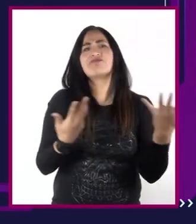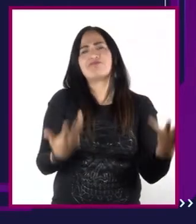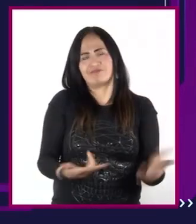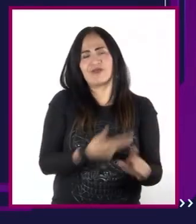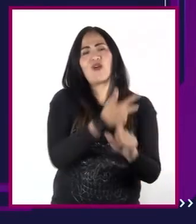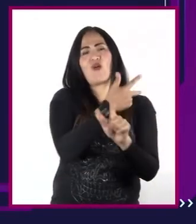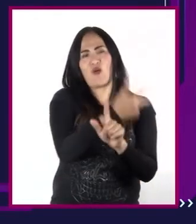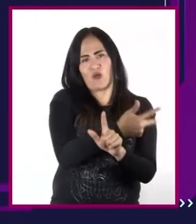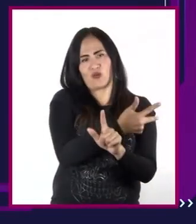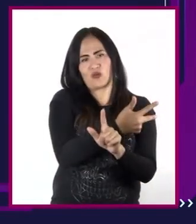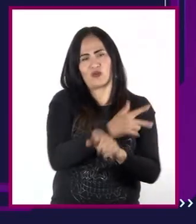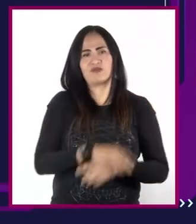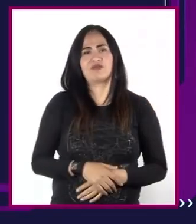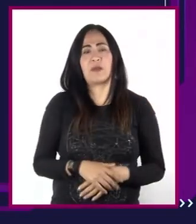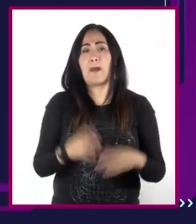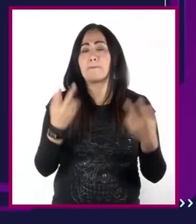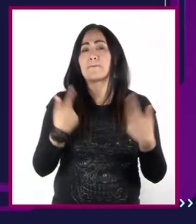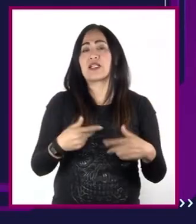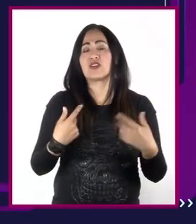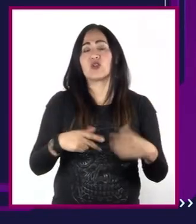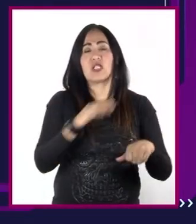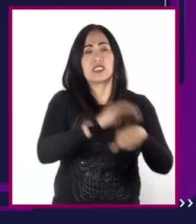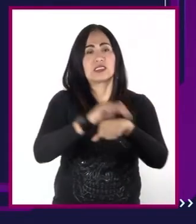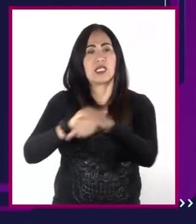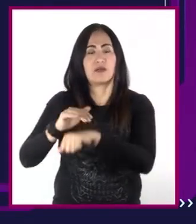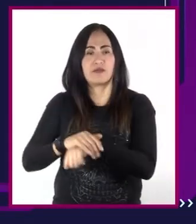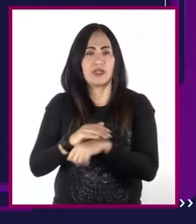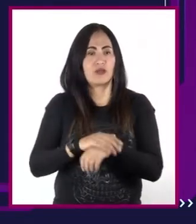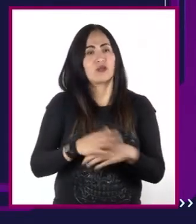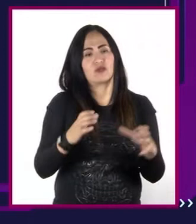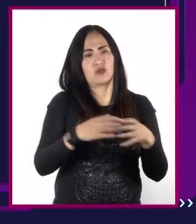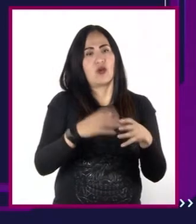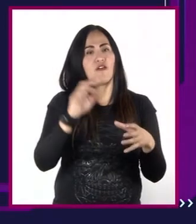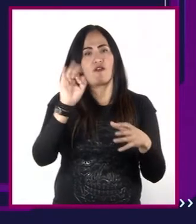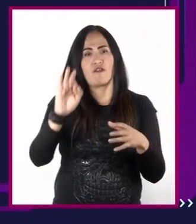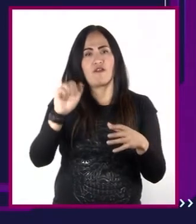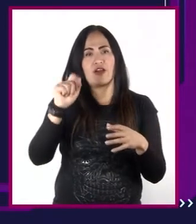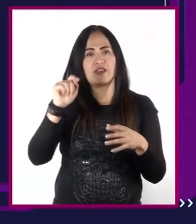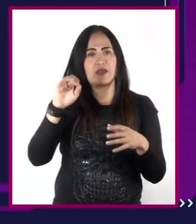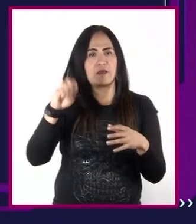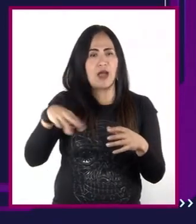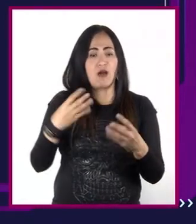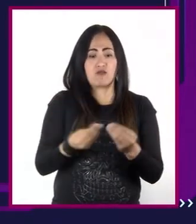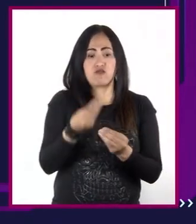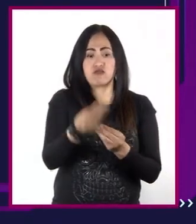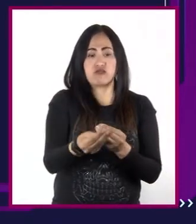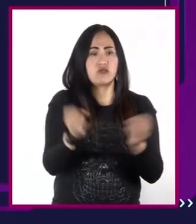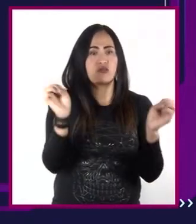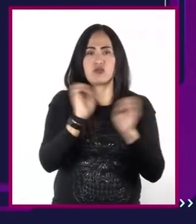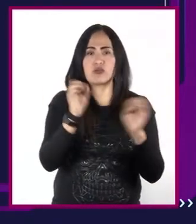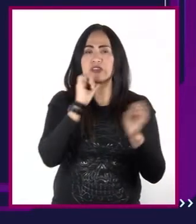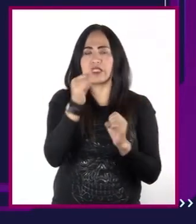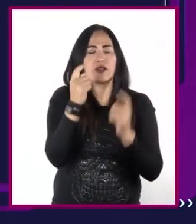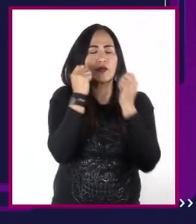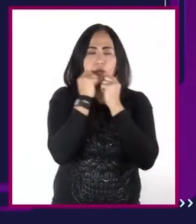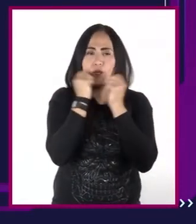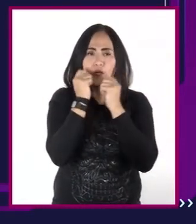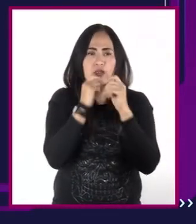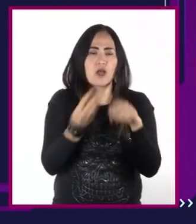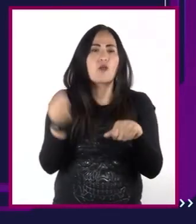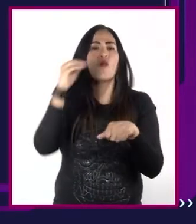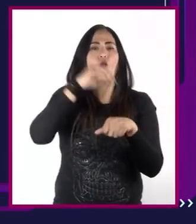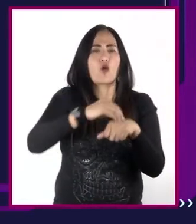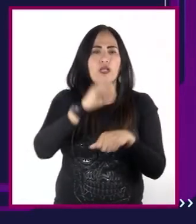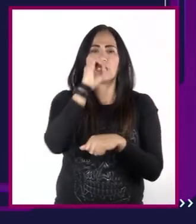entre 8, ya que es la cantidad de amigos, sin importar que Fátima no puso ninguna tarjeta. Por eso se considera el número